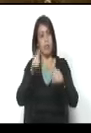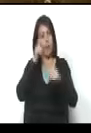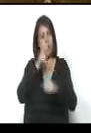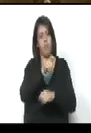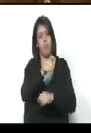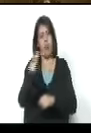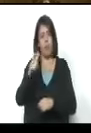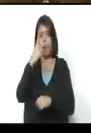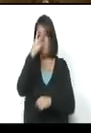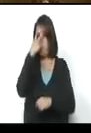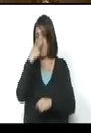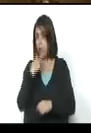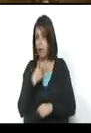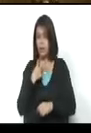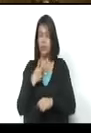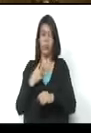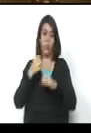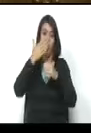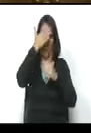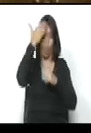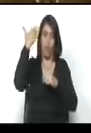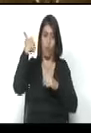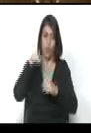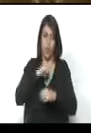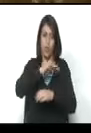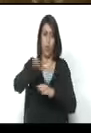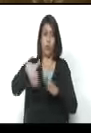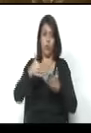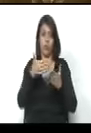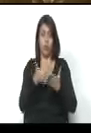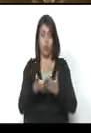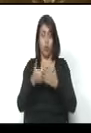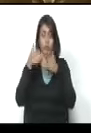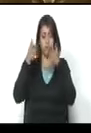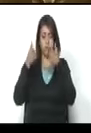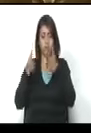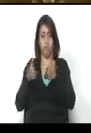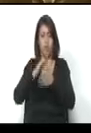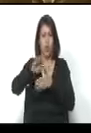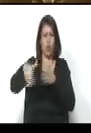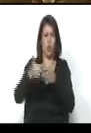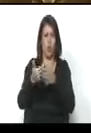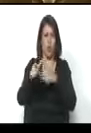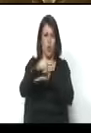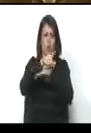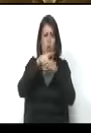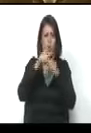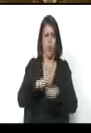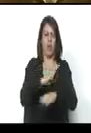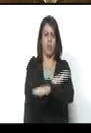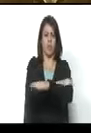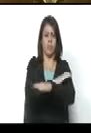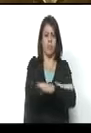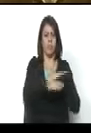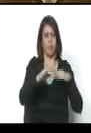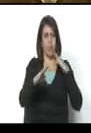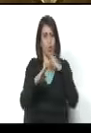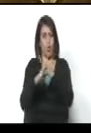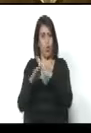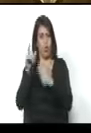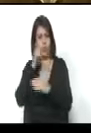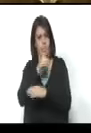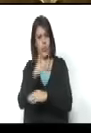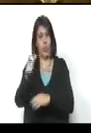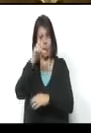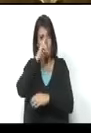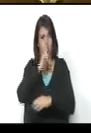pueblo de la miseria, la desidia y el olvido en que lo habían sumido los gobiernos de la derecha apátrida durante